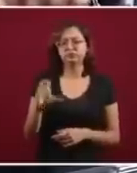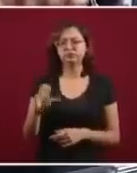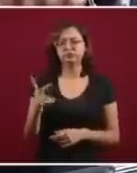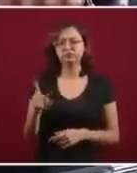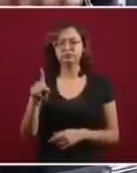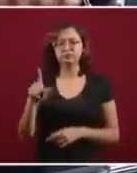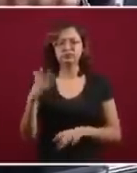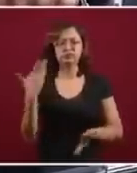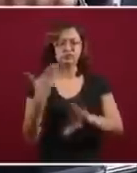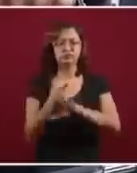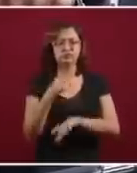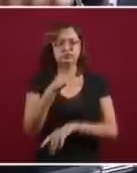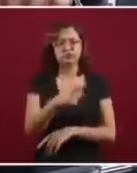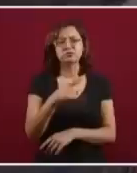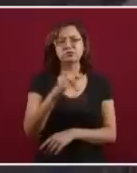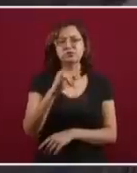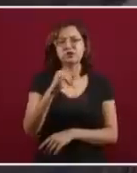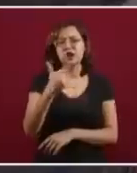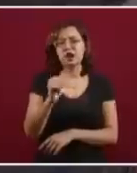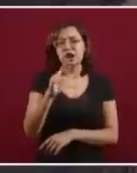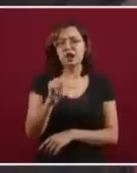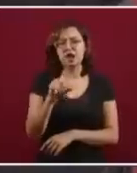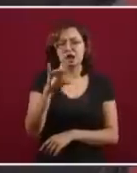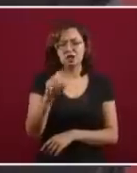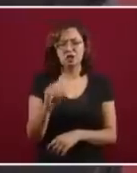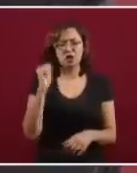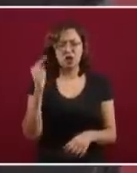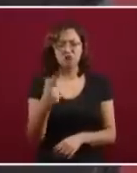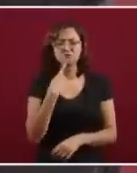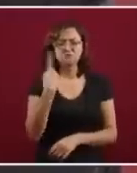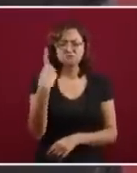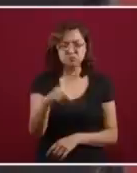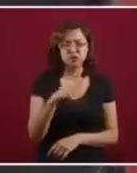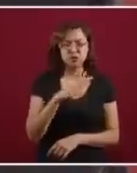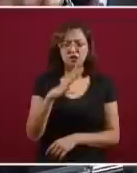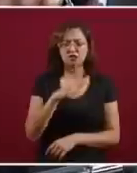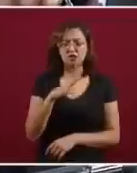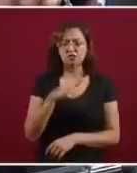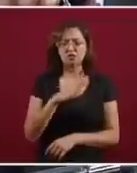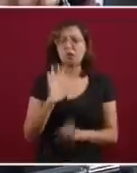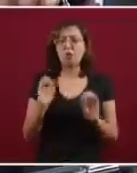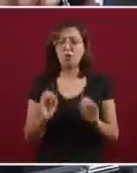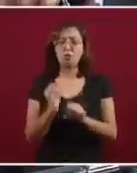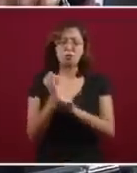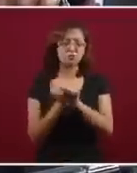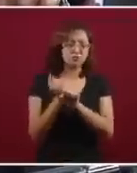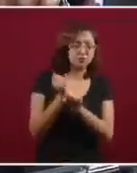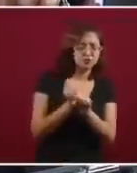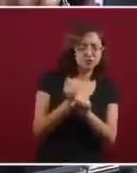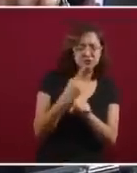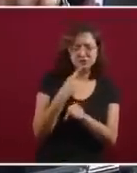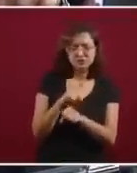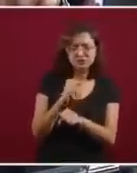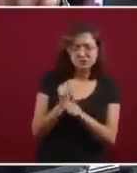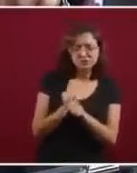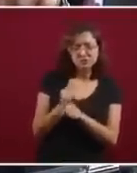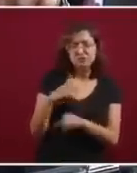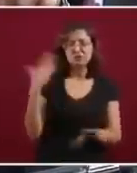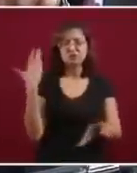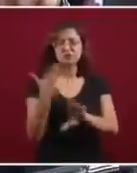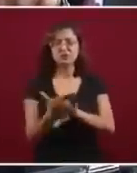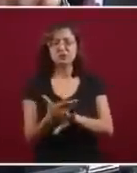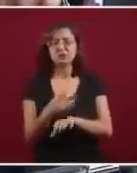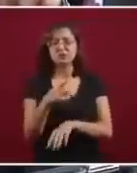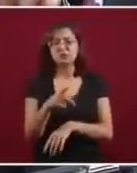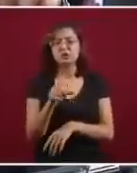de la sct gerardo ruiz-esparza tu ciudad y denuncias si hay alguna investigación contra el ex secretario de